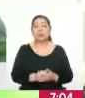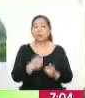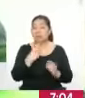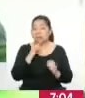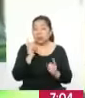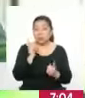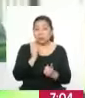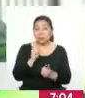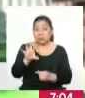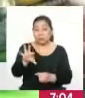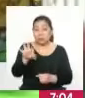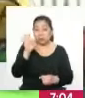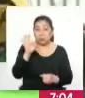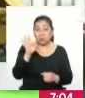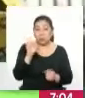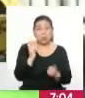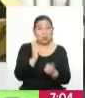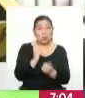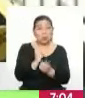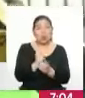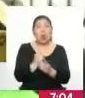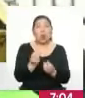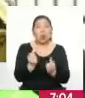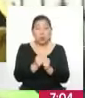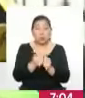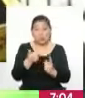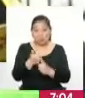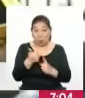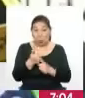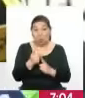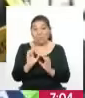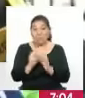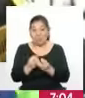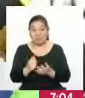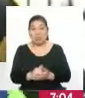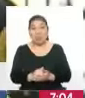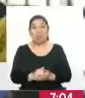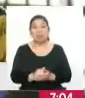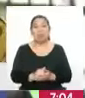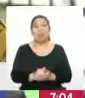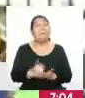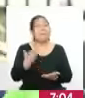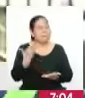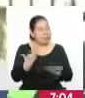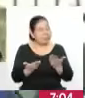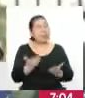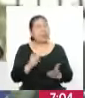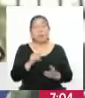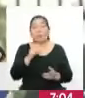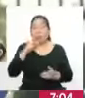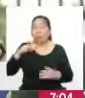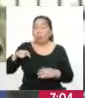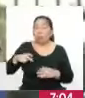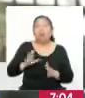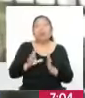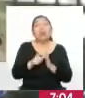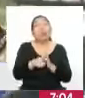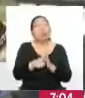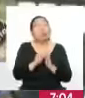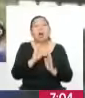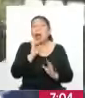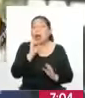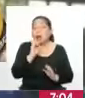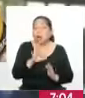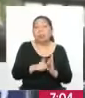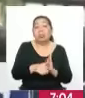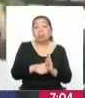sido encontrada o ha aparecido en Villa María y por su propio amigo se lleva a la casa el familiar. ¿Es así? Al parecer es así, al parecer. No, eso ya la investigación que